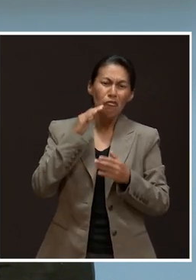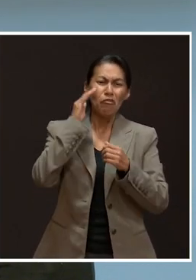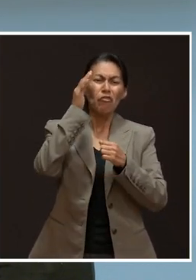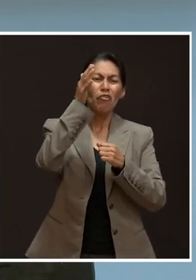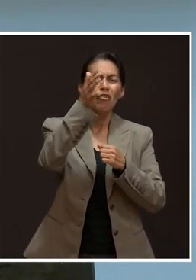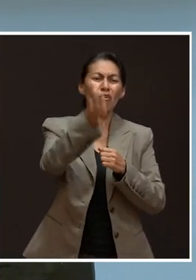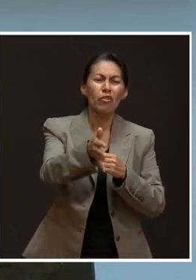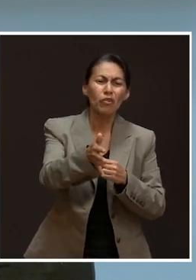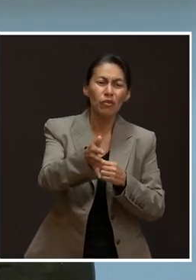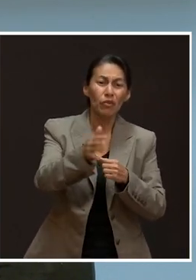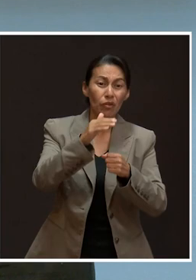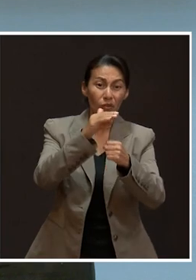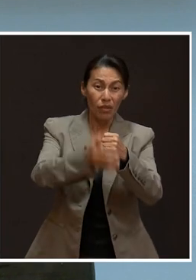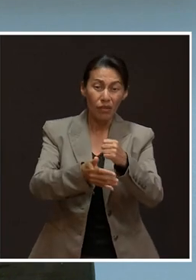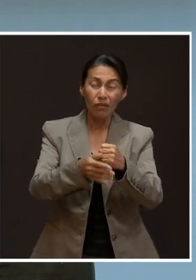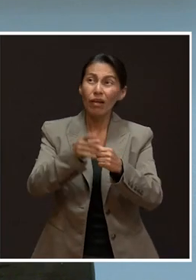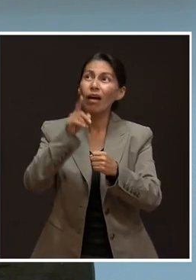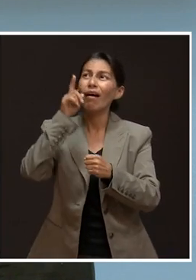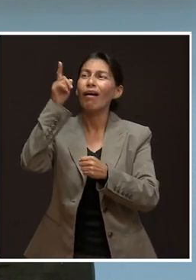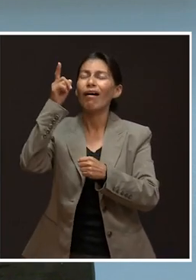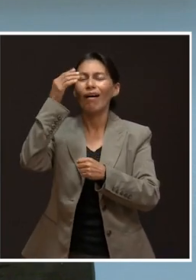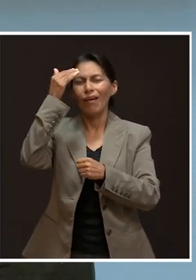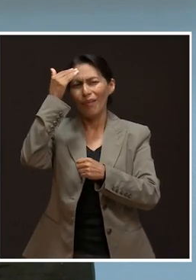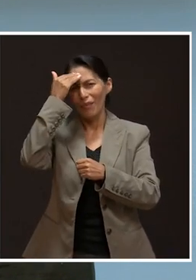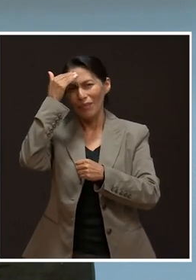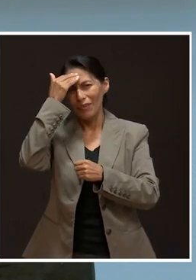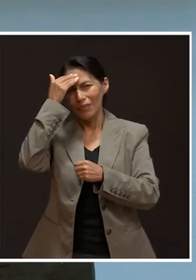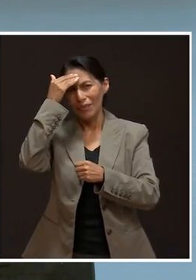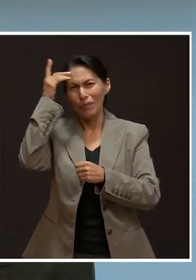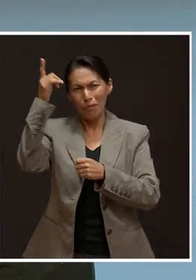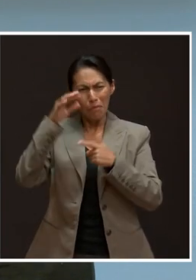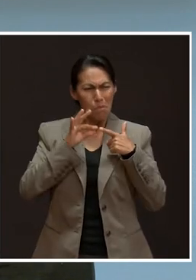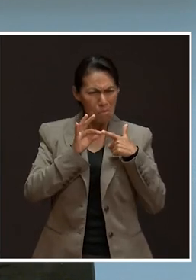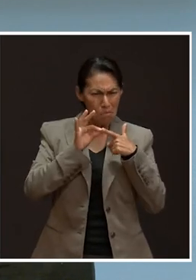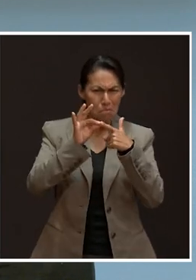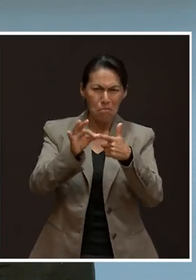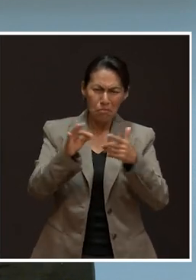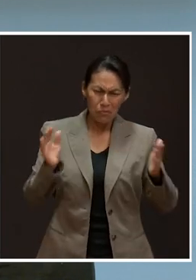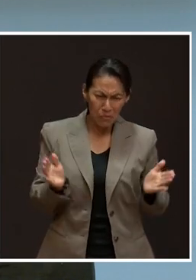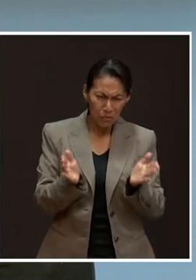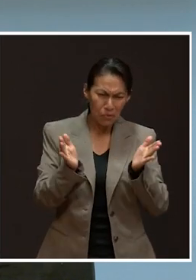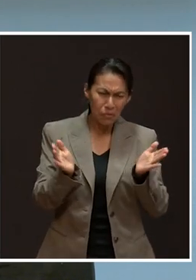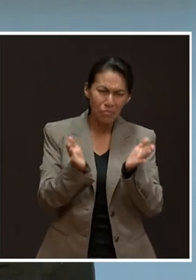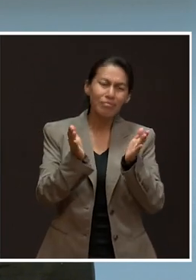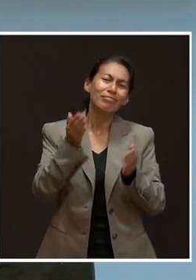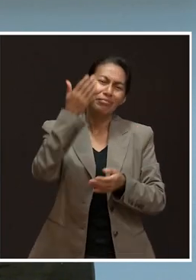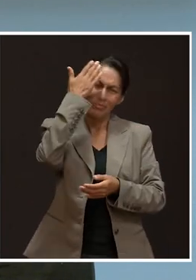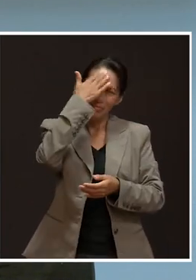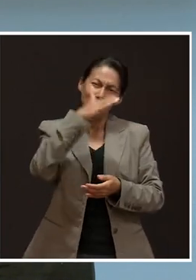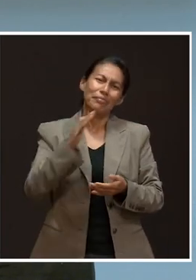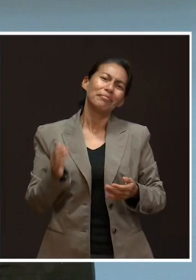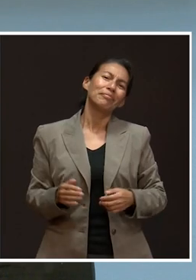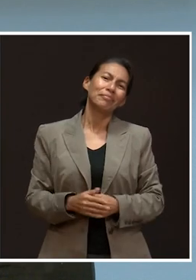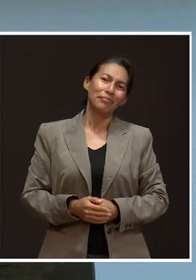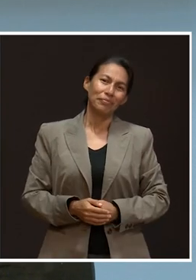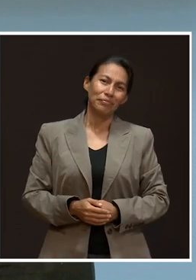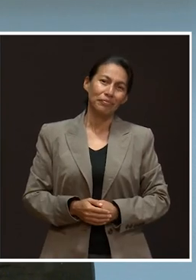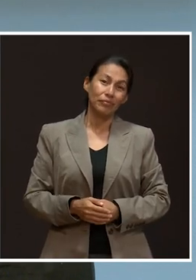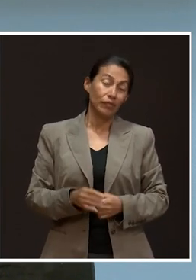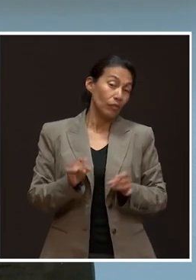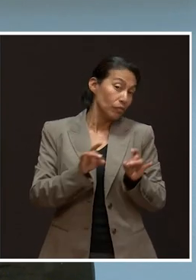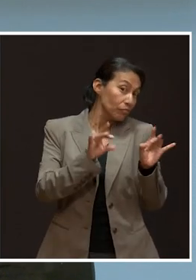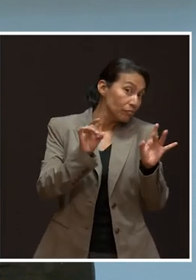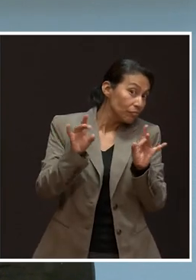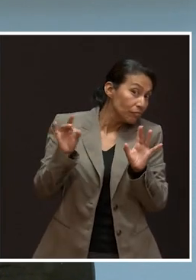fin desde el principio sabrá guiarte, sabrá dirigirte, sabrá animarte en cualquier